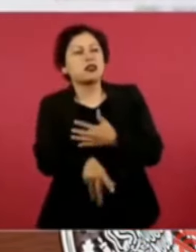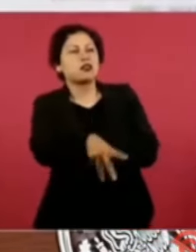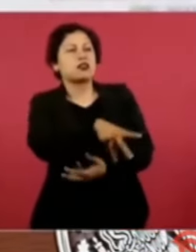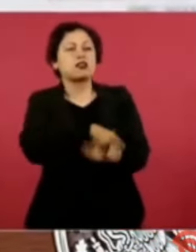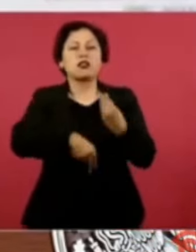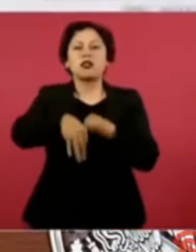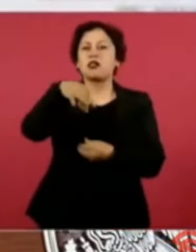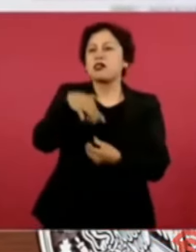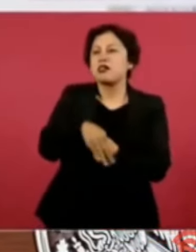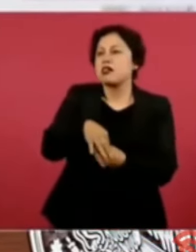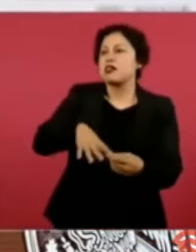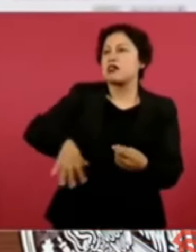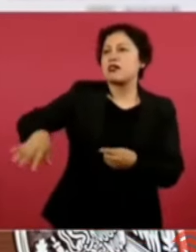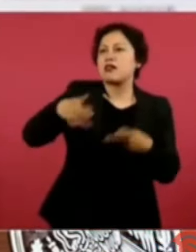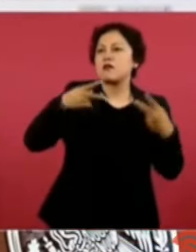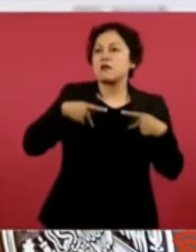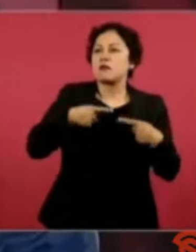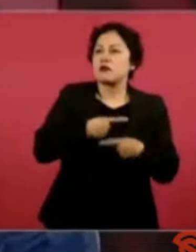acabó.